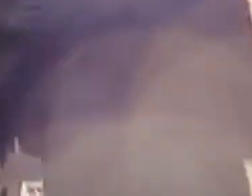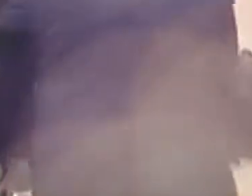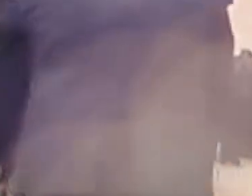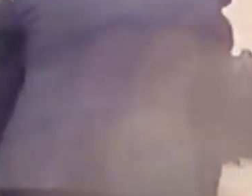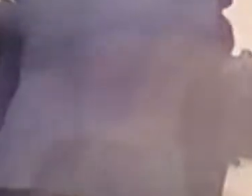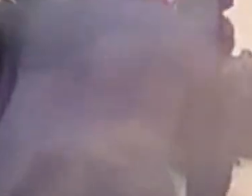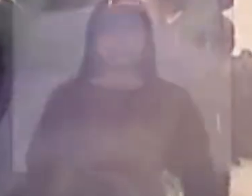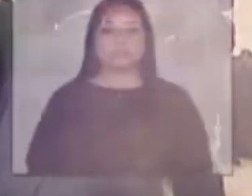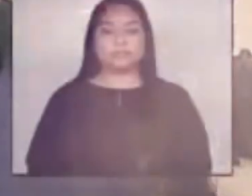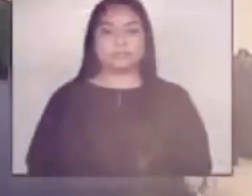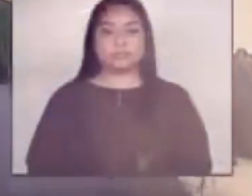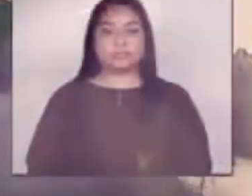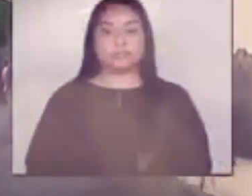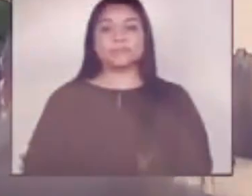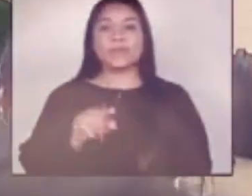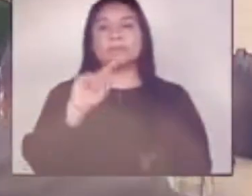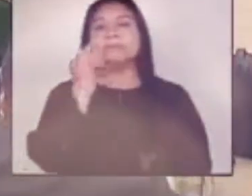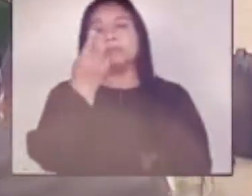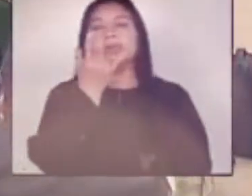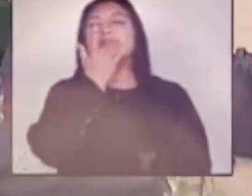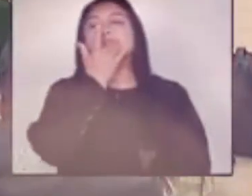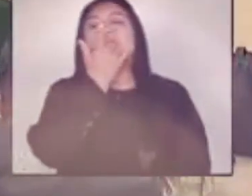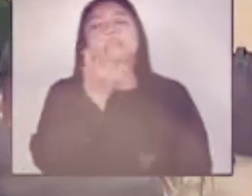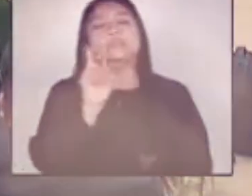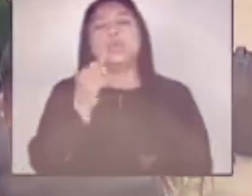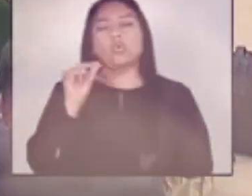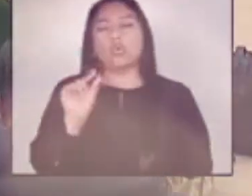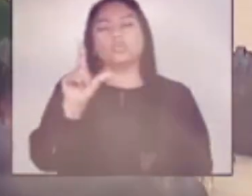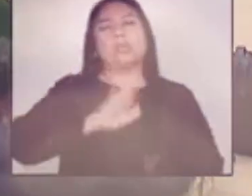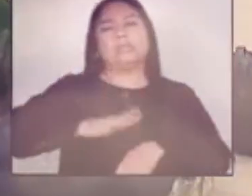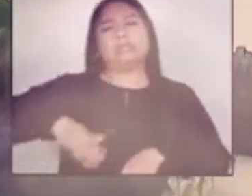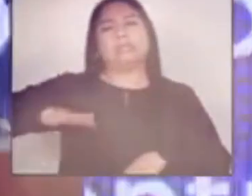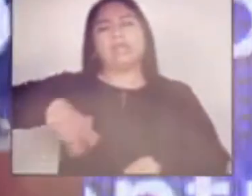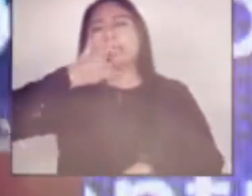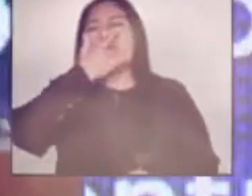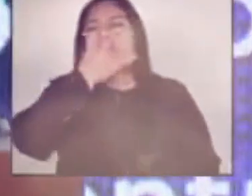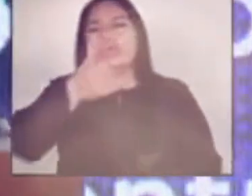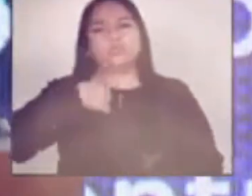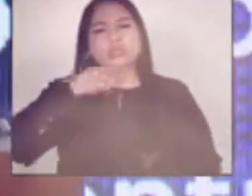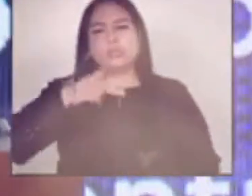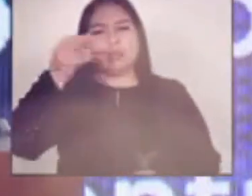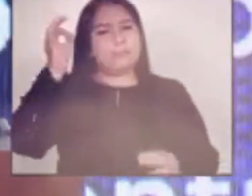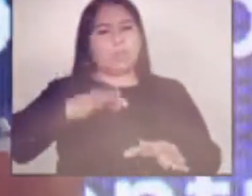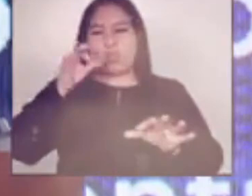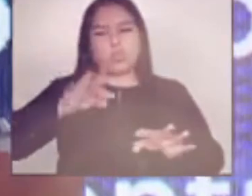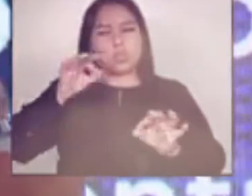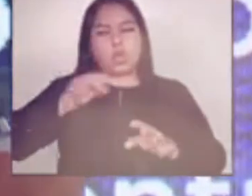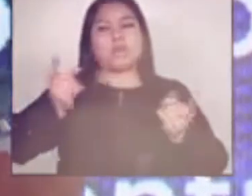Quiero principiar pidiendo excusas. No acostumbro llegar tarde. Siempre soy muy puntual. Pero